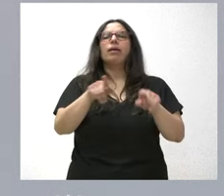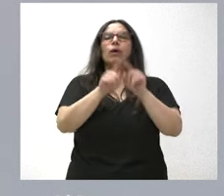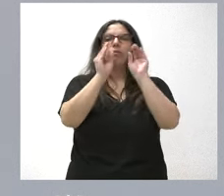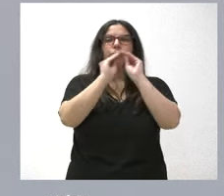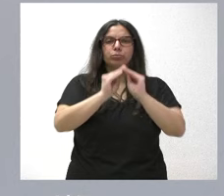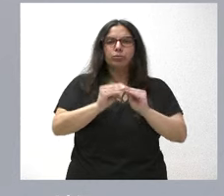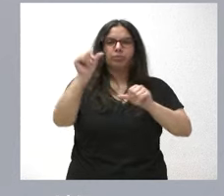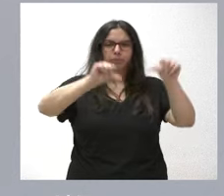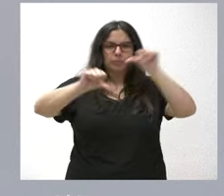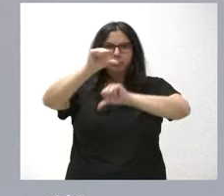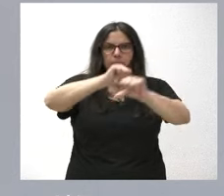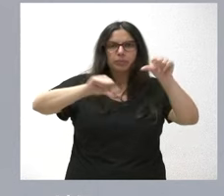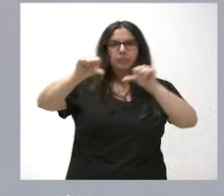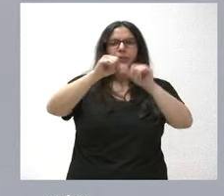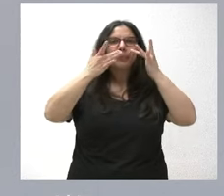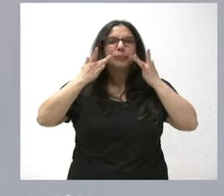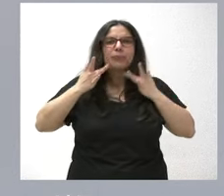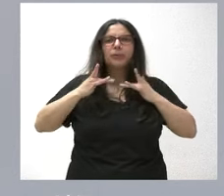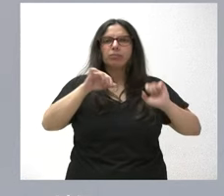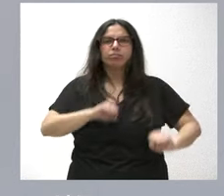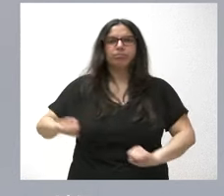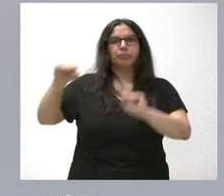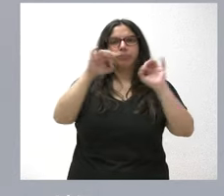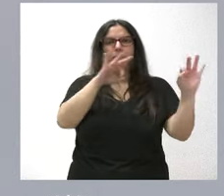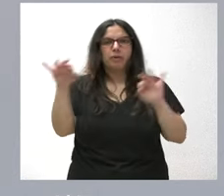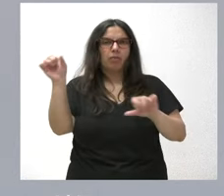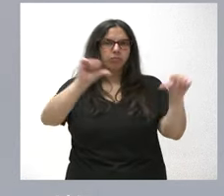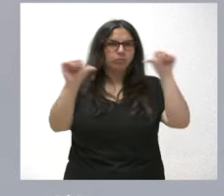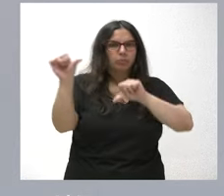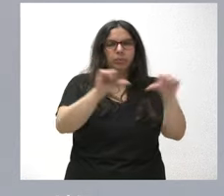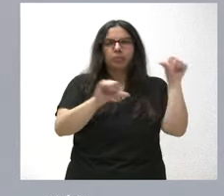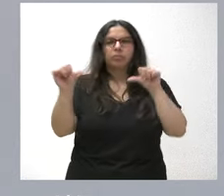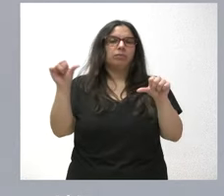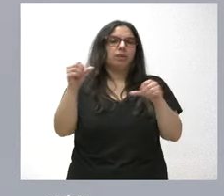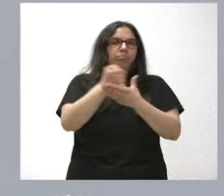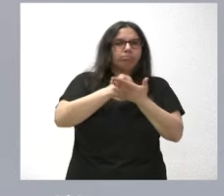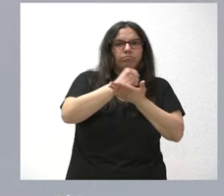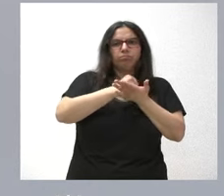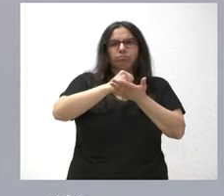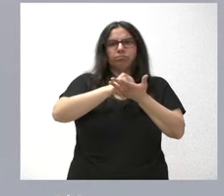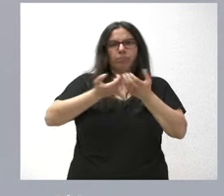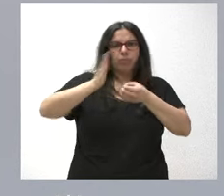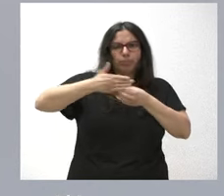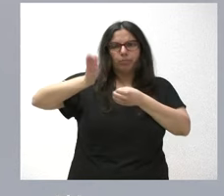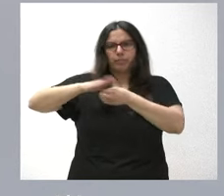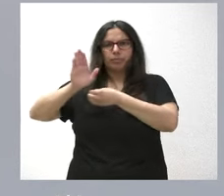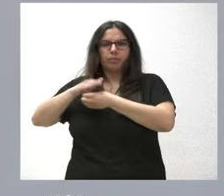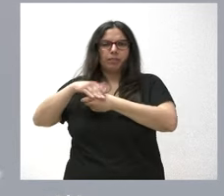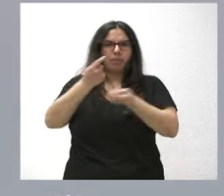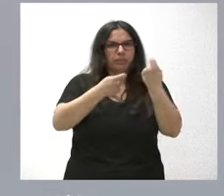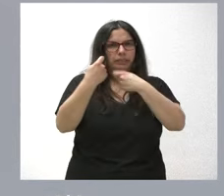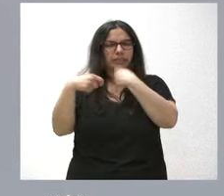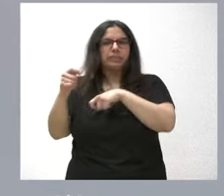de mezclas estériles, así como preparados magistrales y el reenvasado, para llevar a cabo todo el